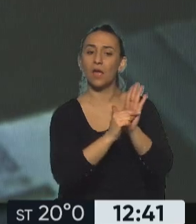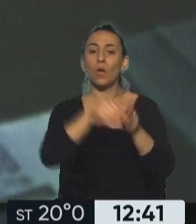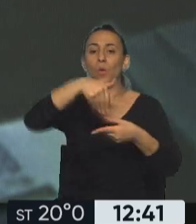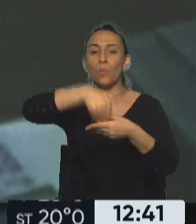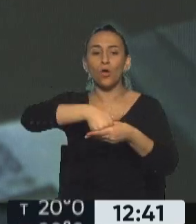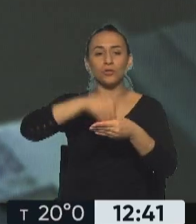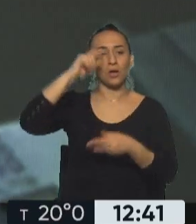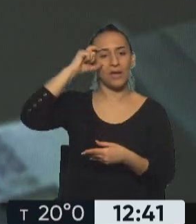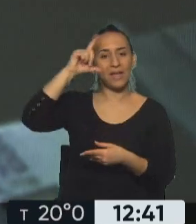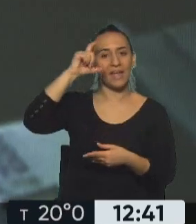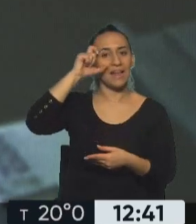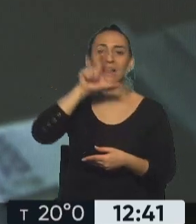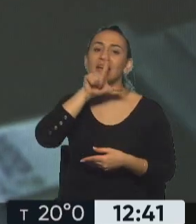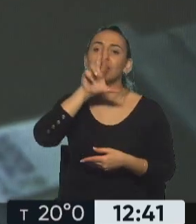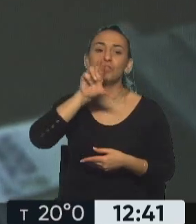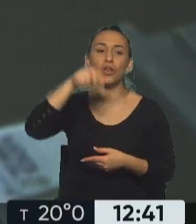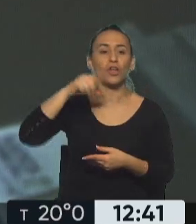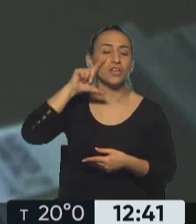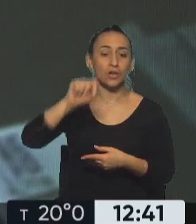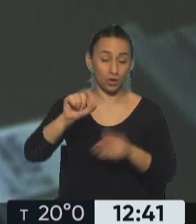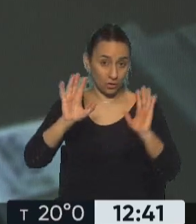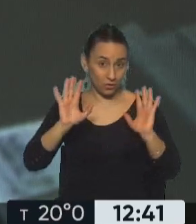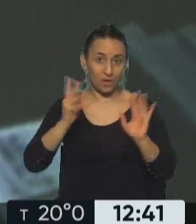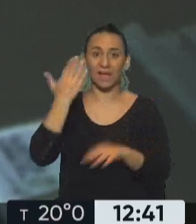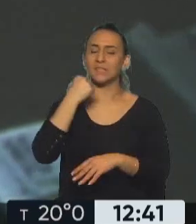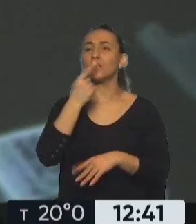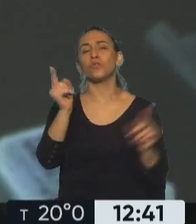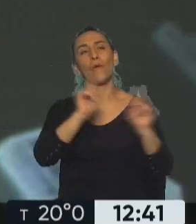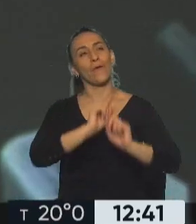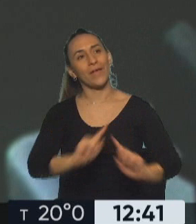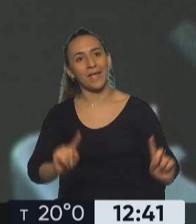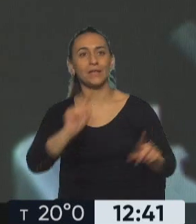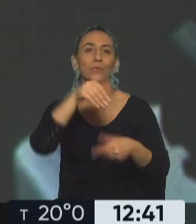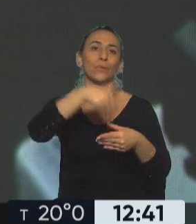ayer se repitió mucho que no era voto electrónico. Y